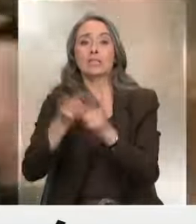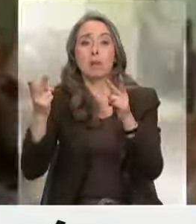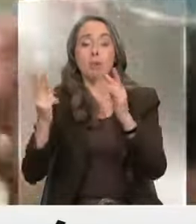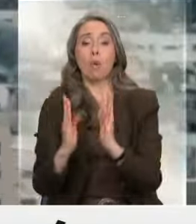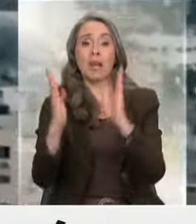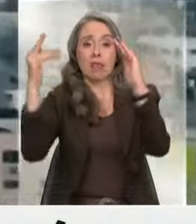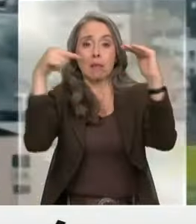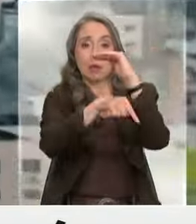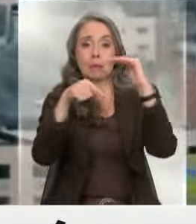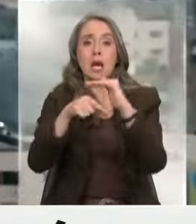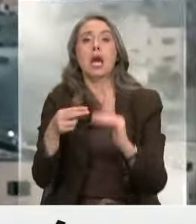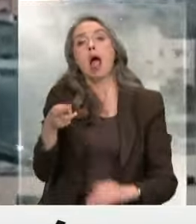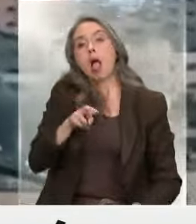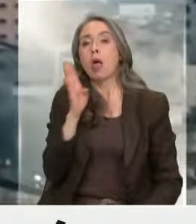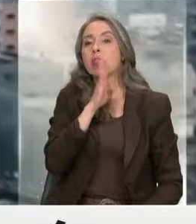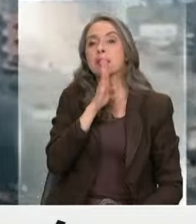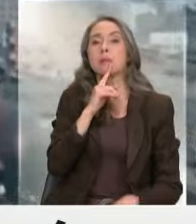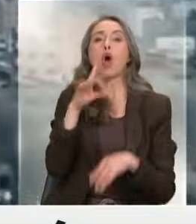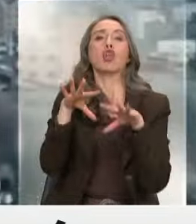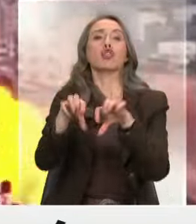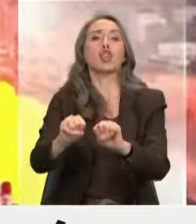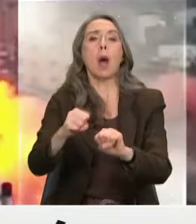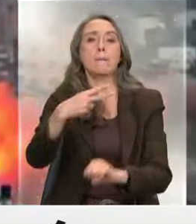estaban tomados por Hamas.